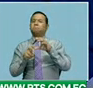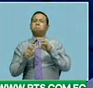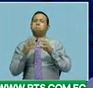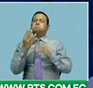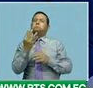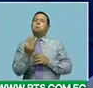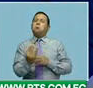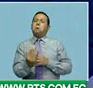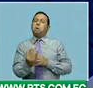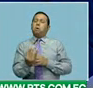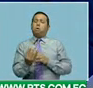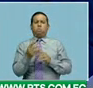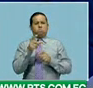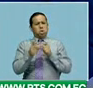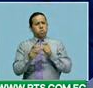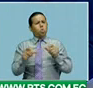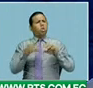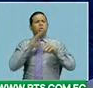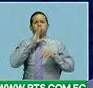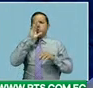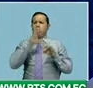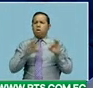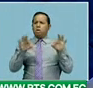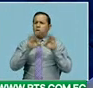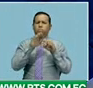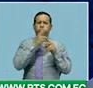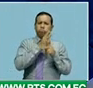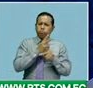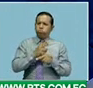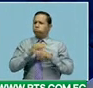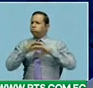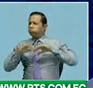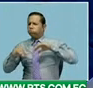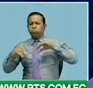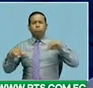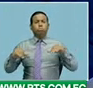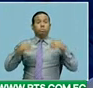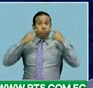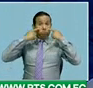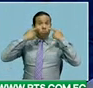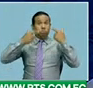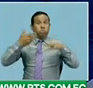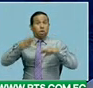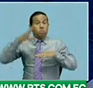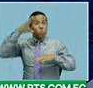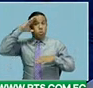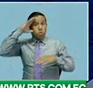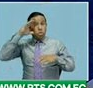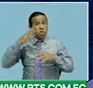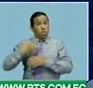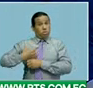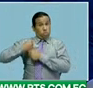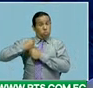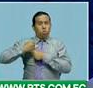los cementerios, brigadas e inspectores municipales vigilaron que se cumplan con las medidas de